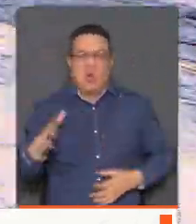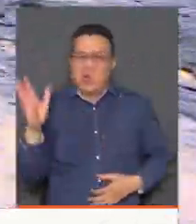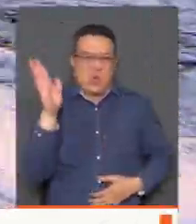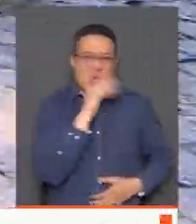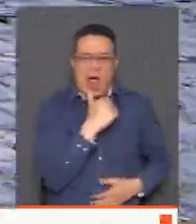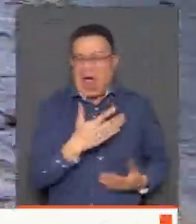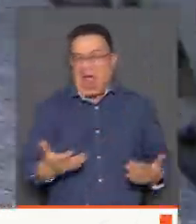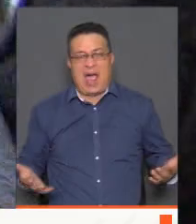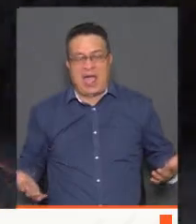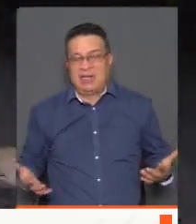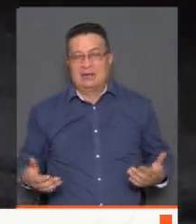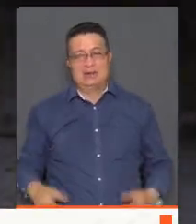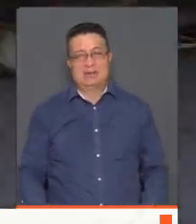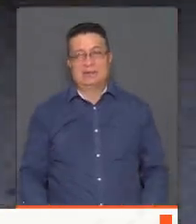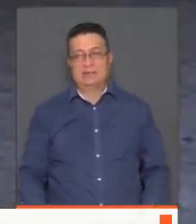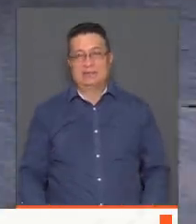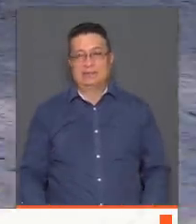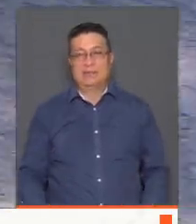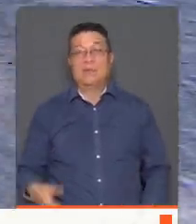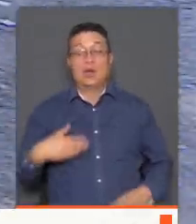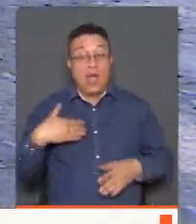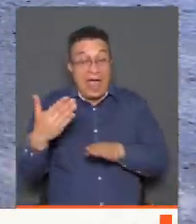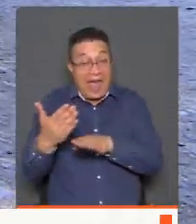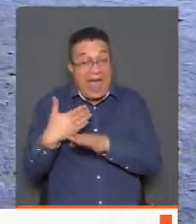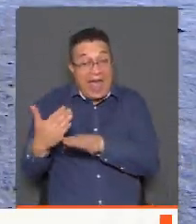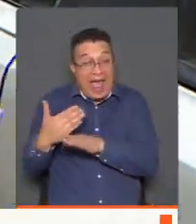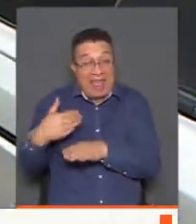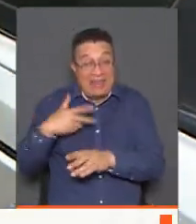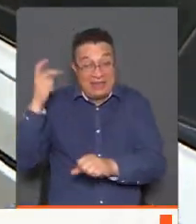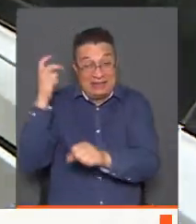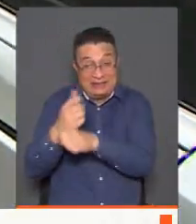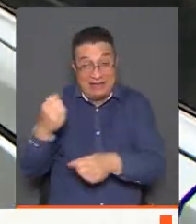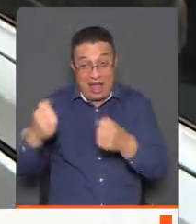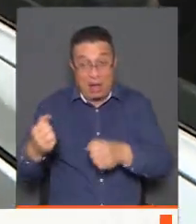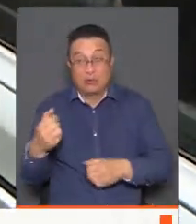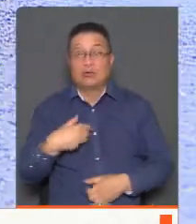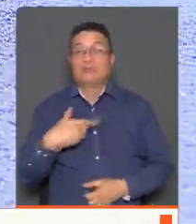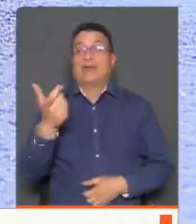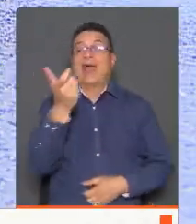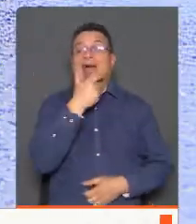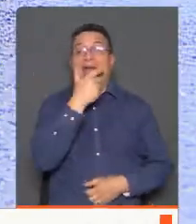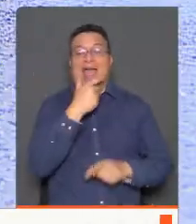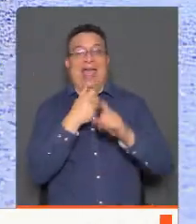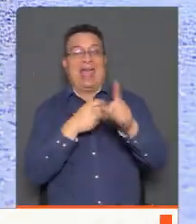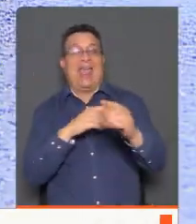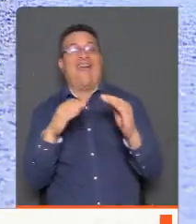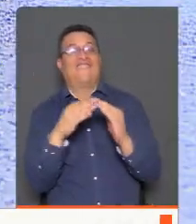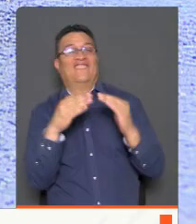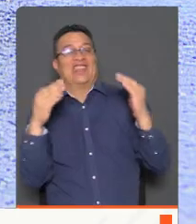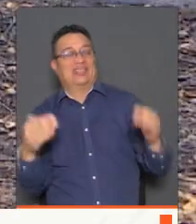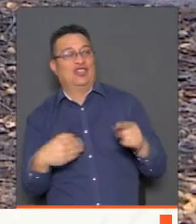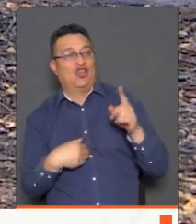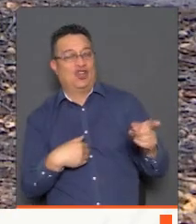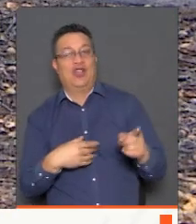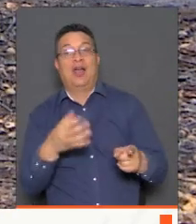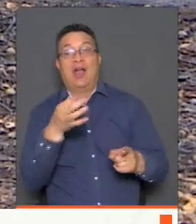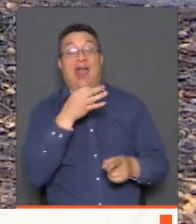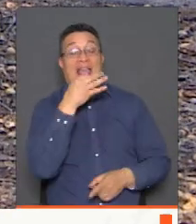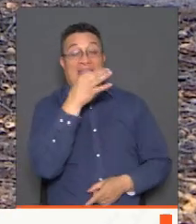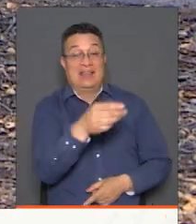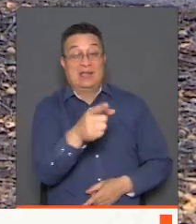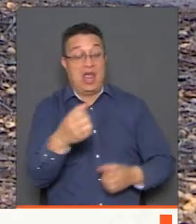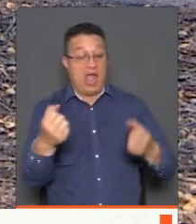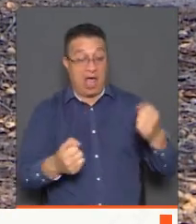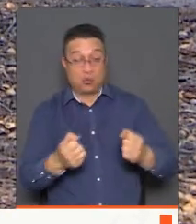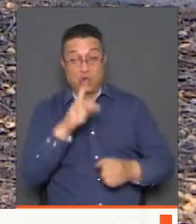literal. Antes que me robaran el auto, yo me reía de Toño, de mi vecino, porque le decía que el auto no era un